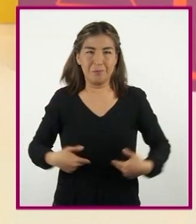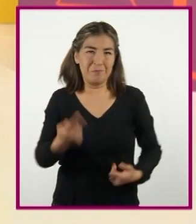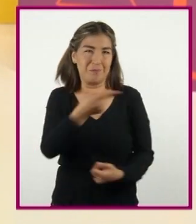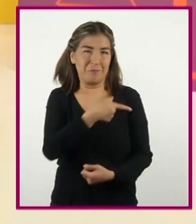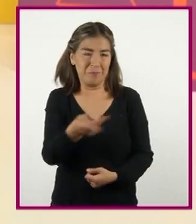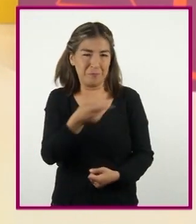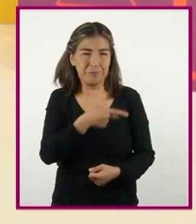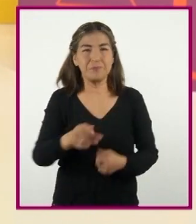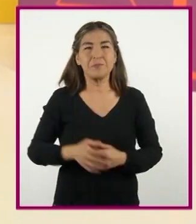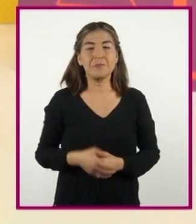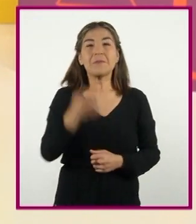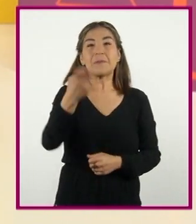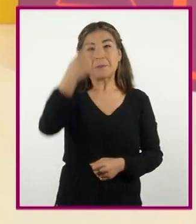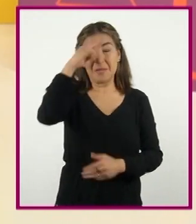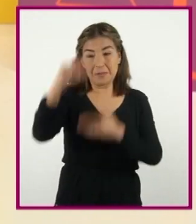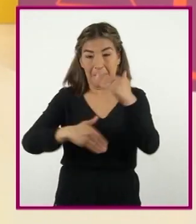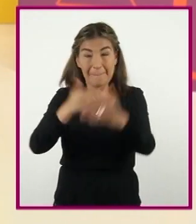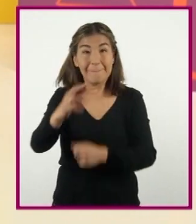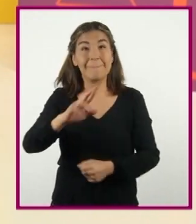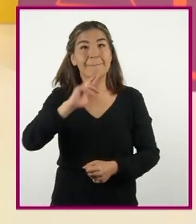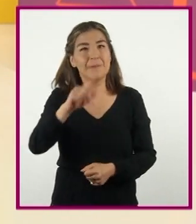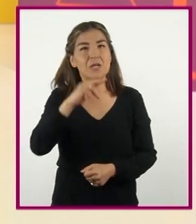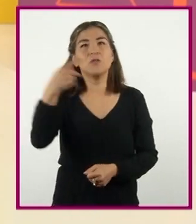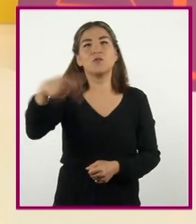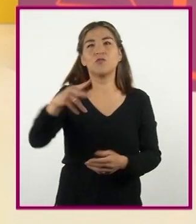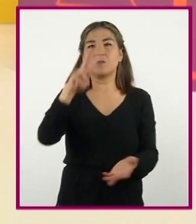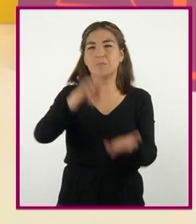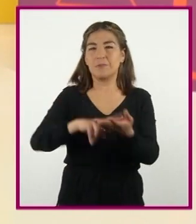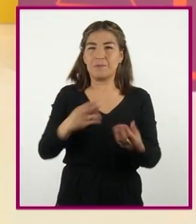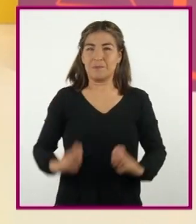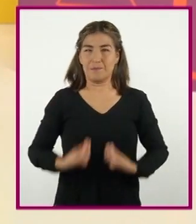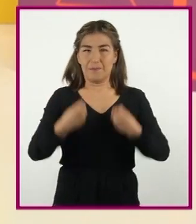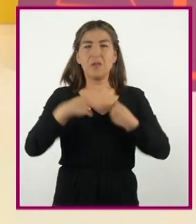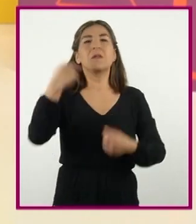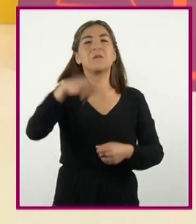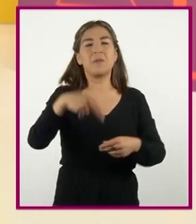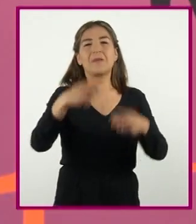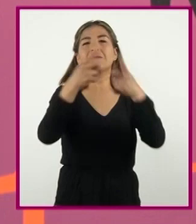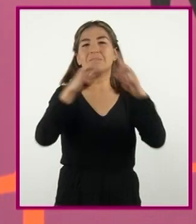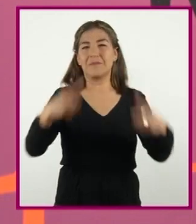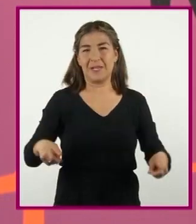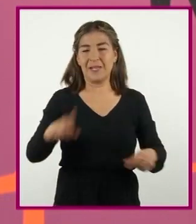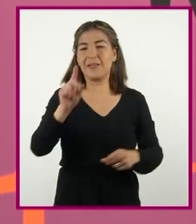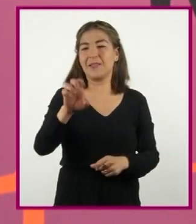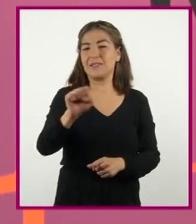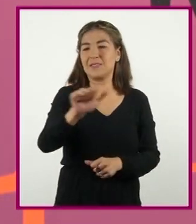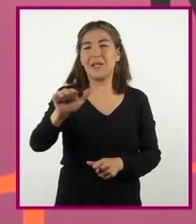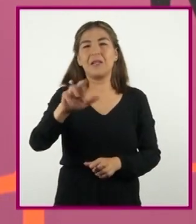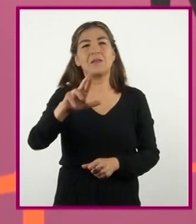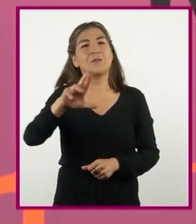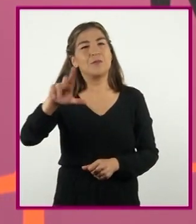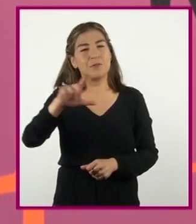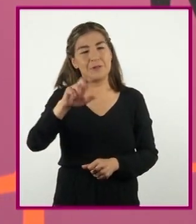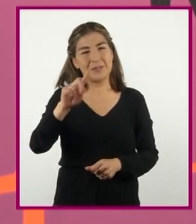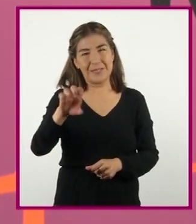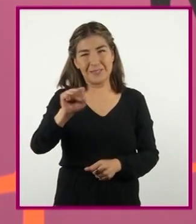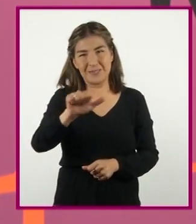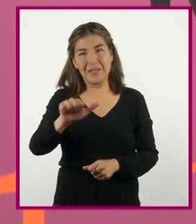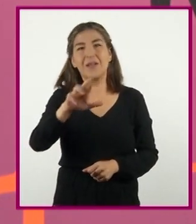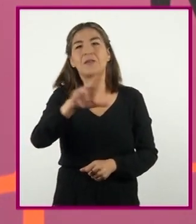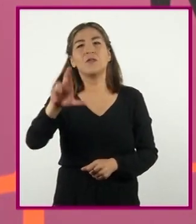proceso de mejora en la calidad de vida se ha llamado desarrollo. Por una parte, el desarrollo